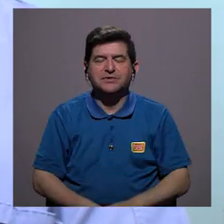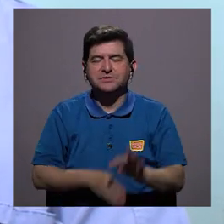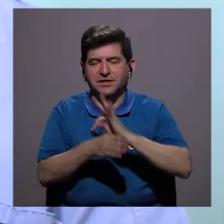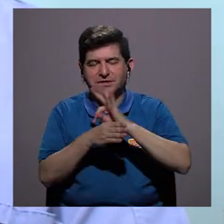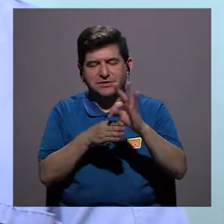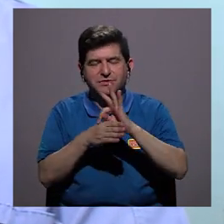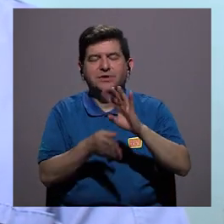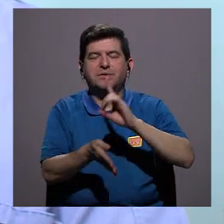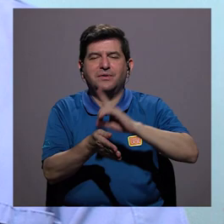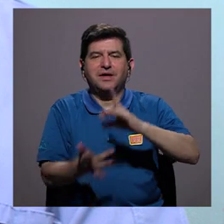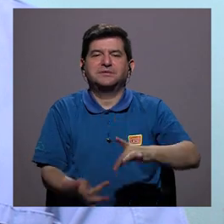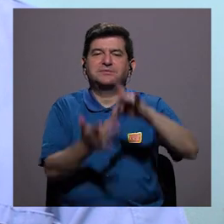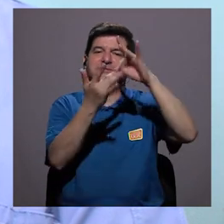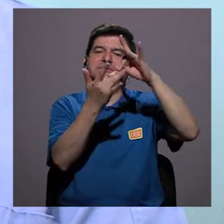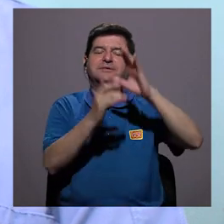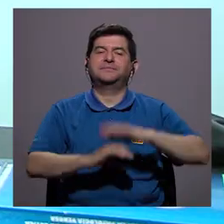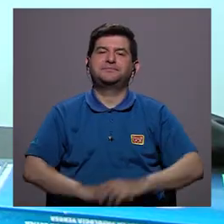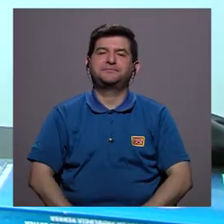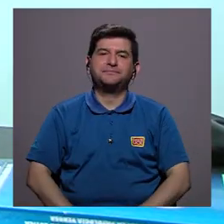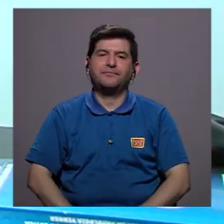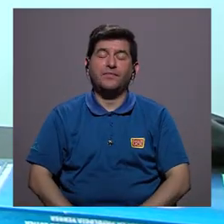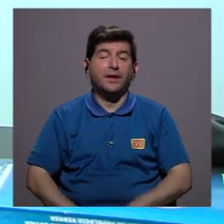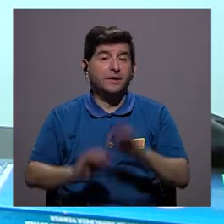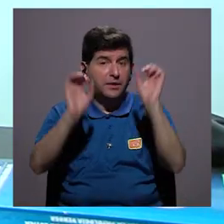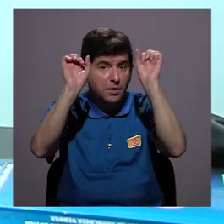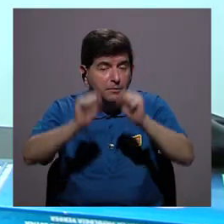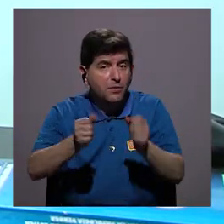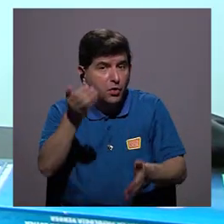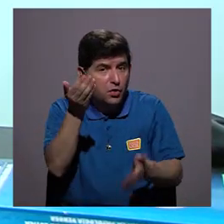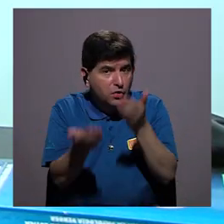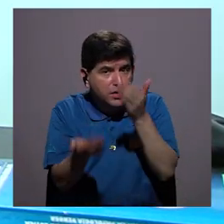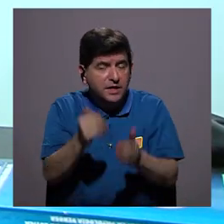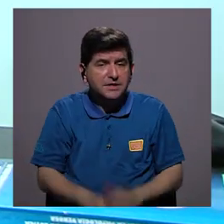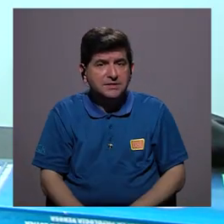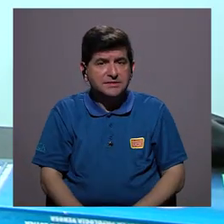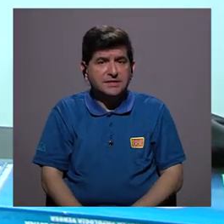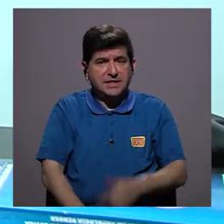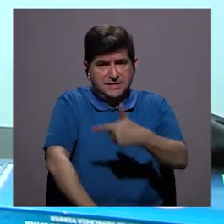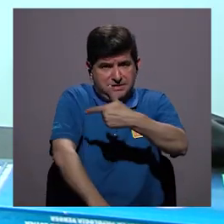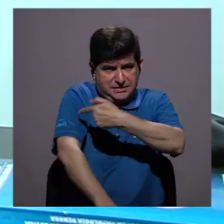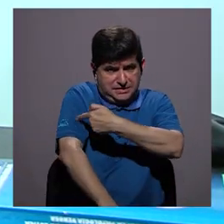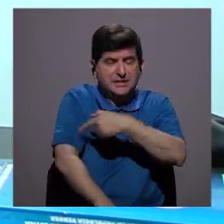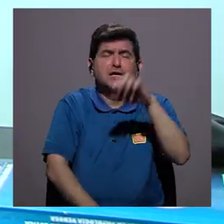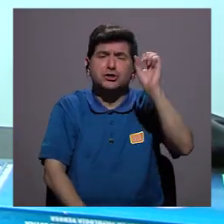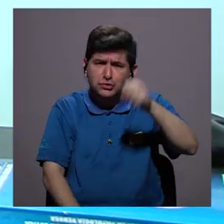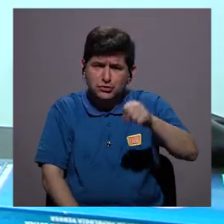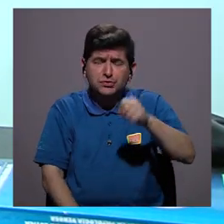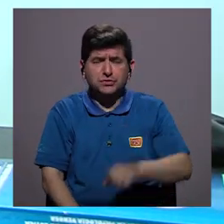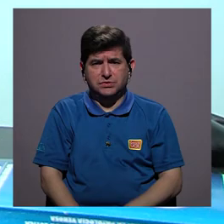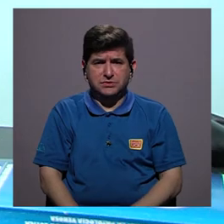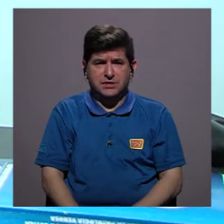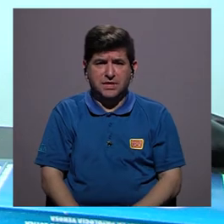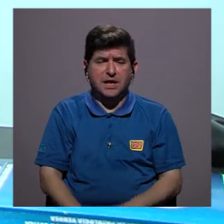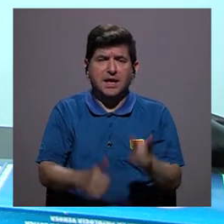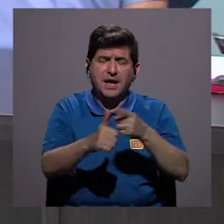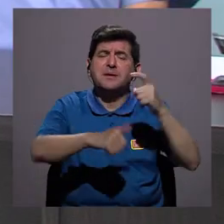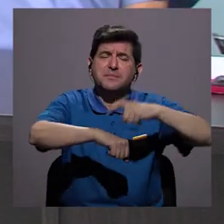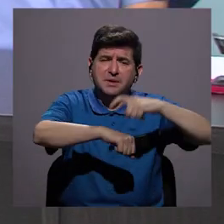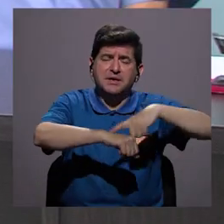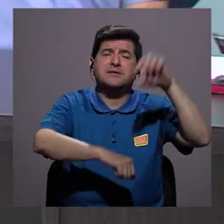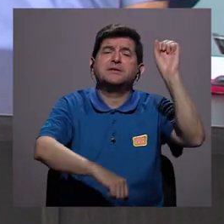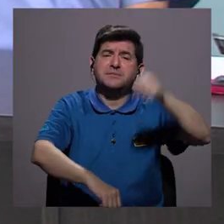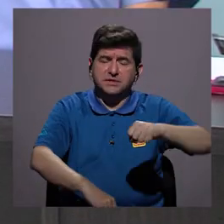de tratamiento médico especializado. Doctor, ¿y se puede, digamos, se pueden inyectar? Se puede inyectar cuando están en las